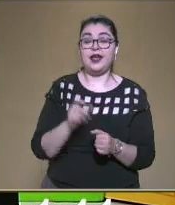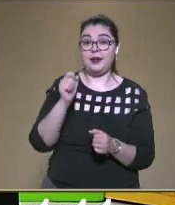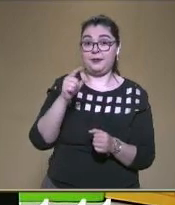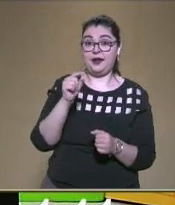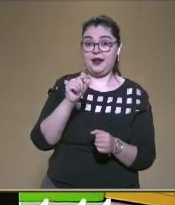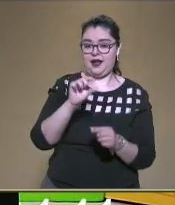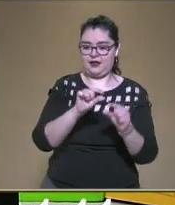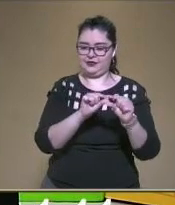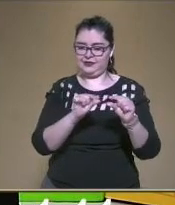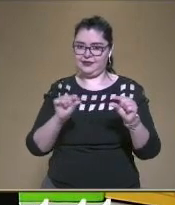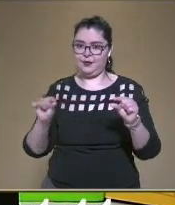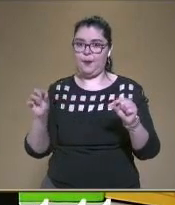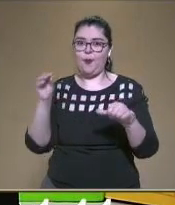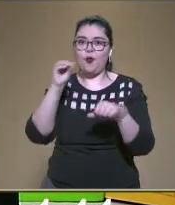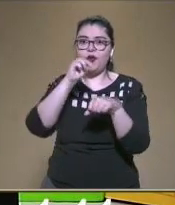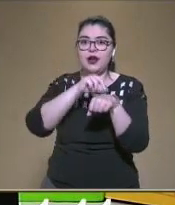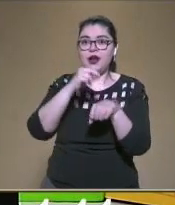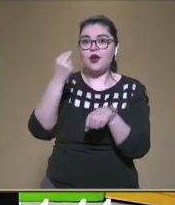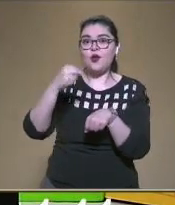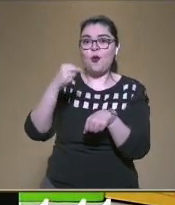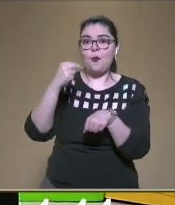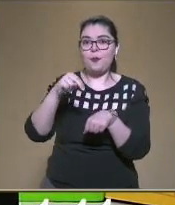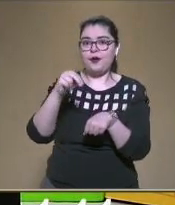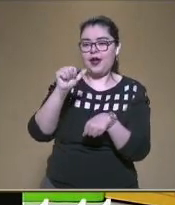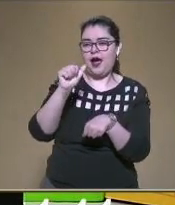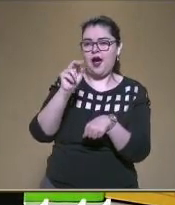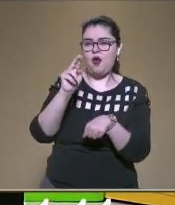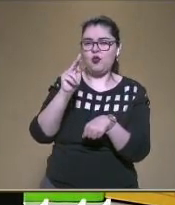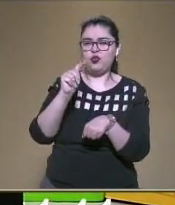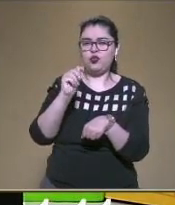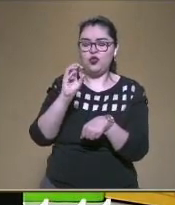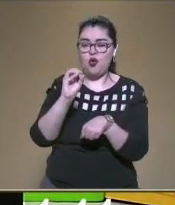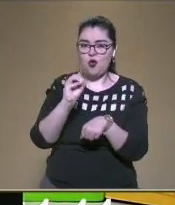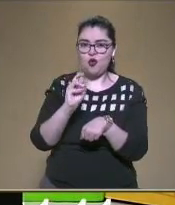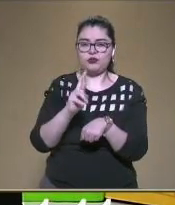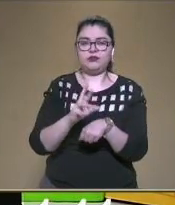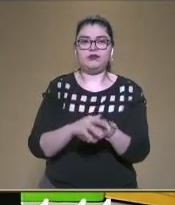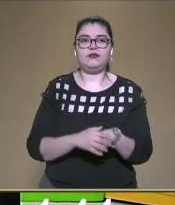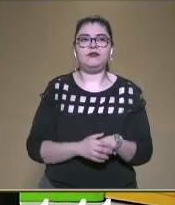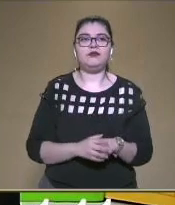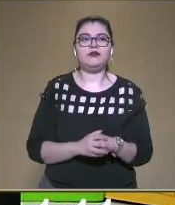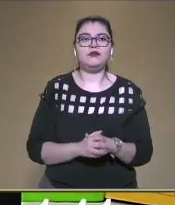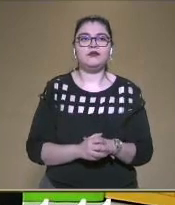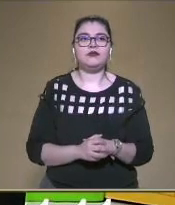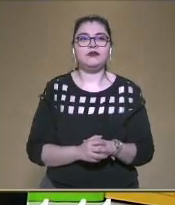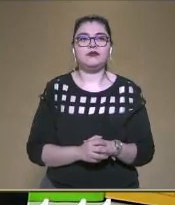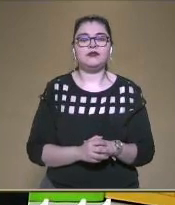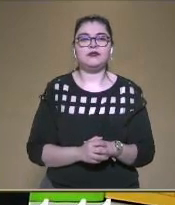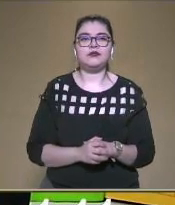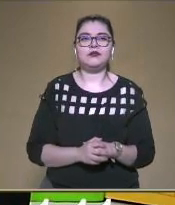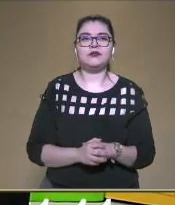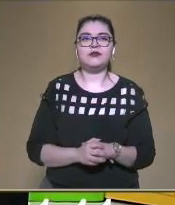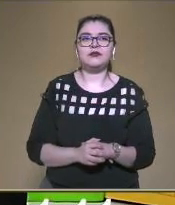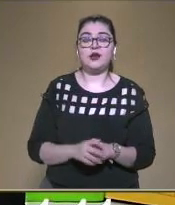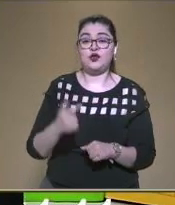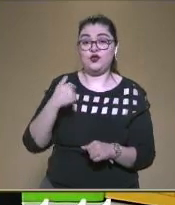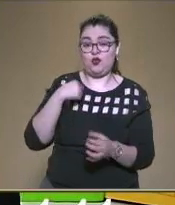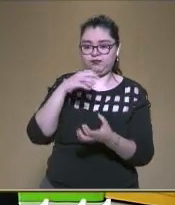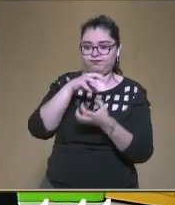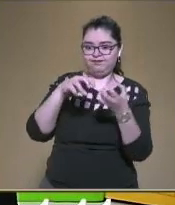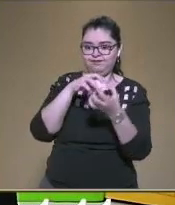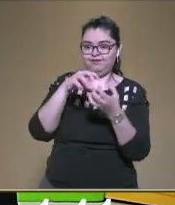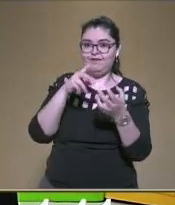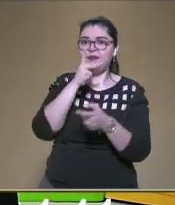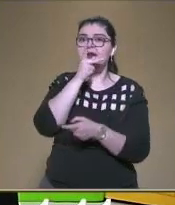maestro, ese aspecto muy importante. Ahí le puse como que un juego de palabras. Así es. ¿Verdad? Revolví las palabras para que usted descubriera quién es el